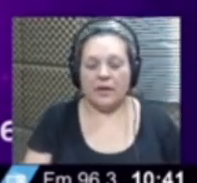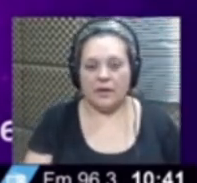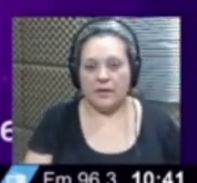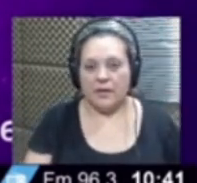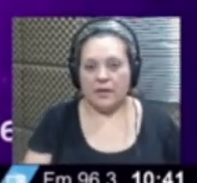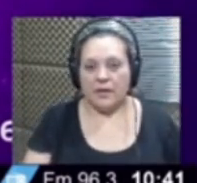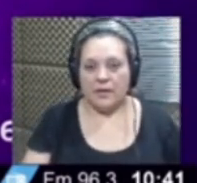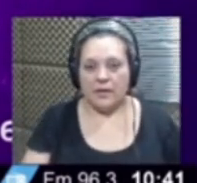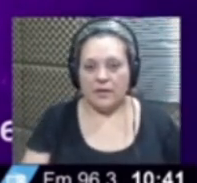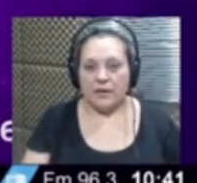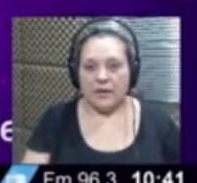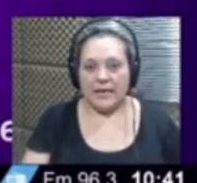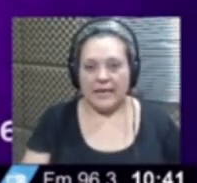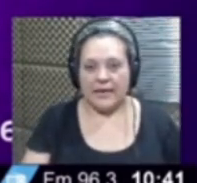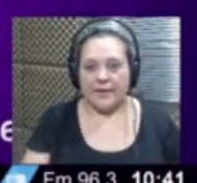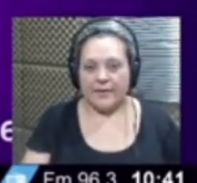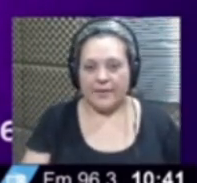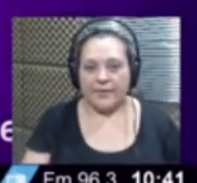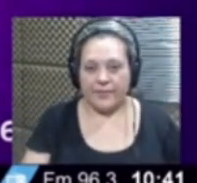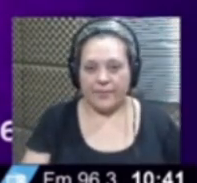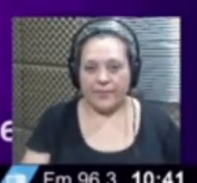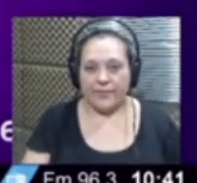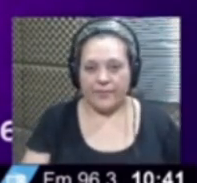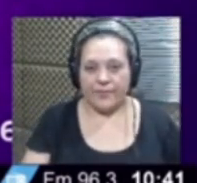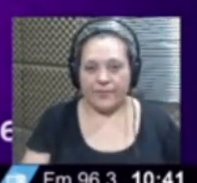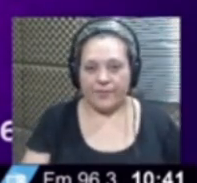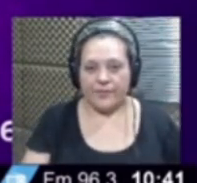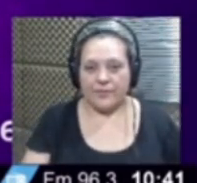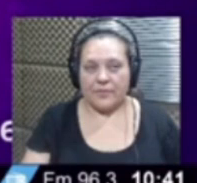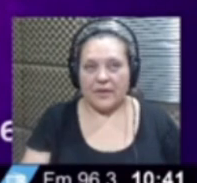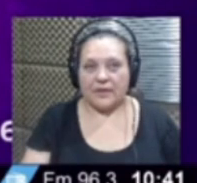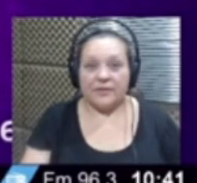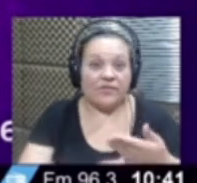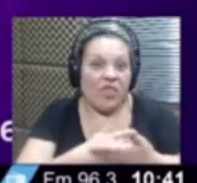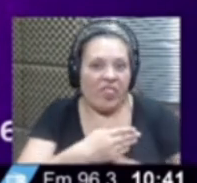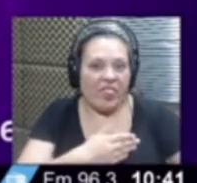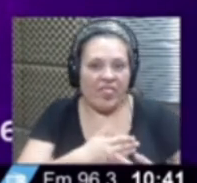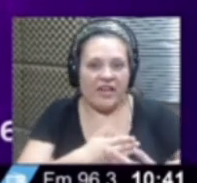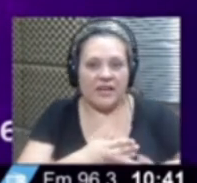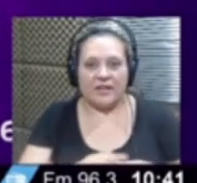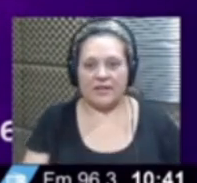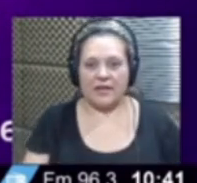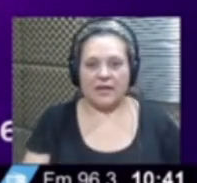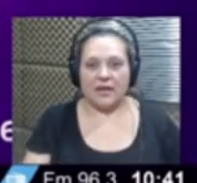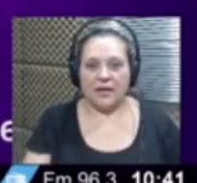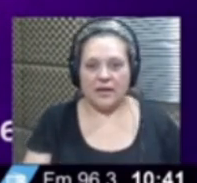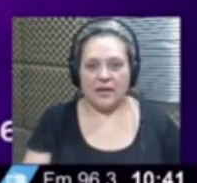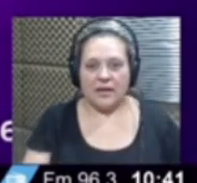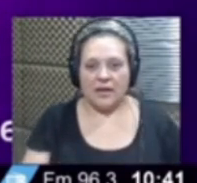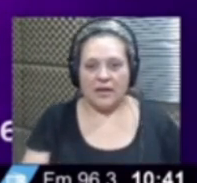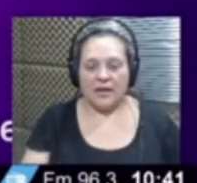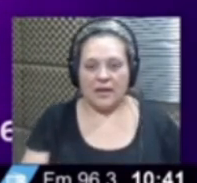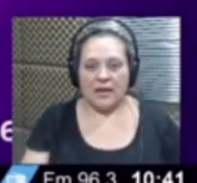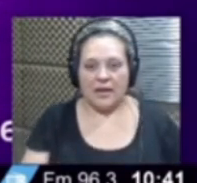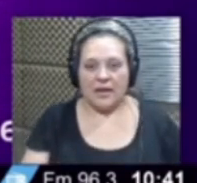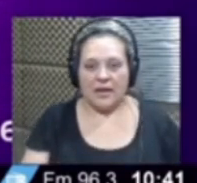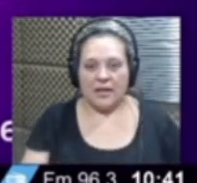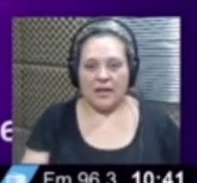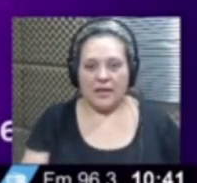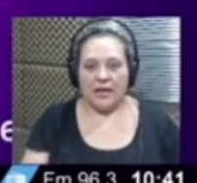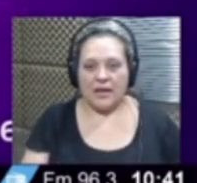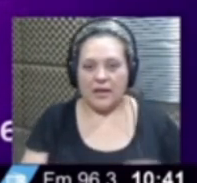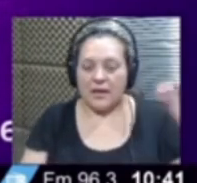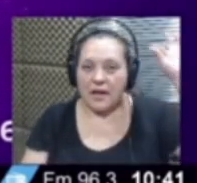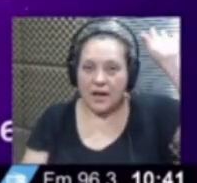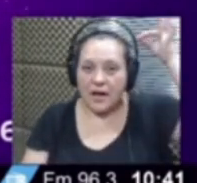gente, data de la, desde que salimos, de, desde que nos sacaron de África hasta el día de